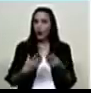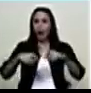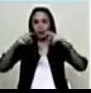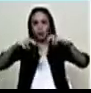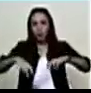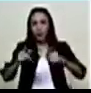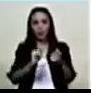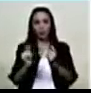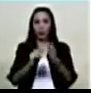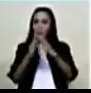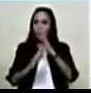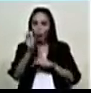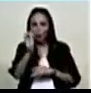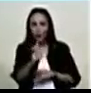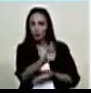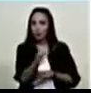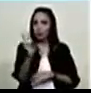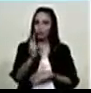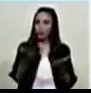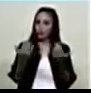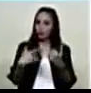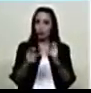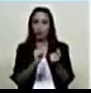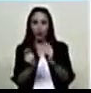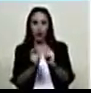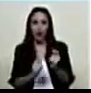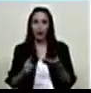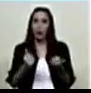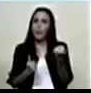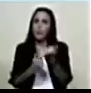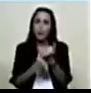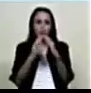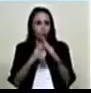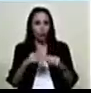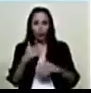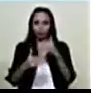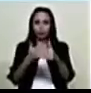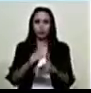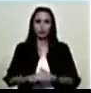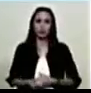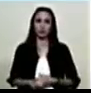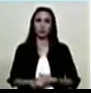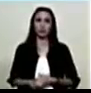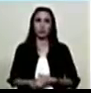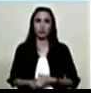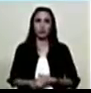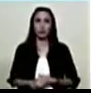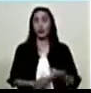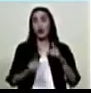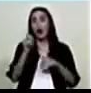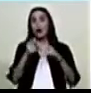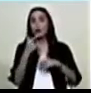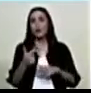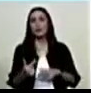siempre, a todos los venezolanos y venezolanas, a todos los venezolanos y venezolanas. Me han propuesto que se